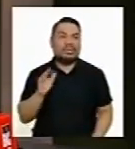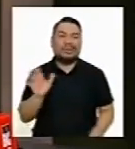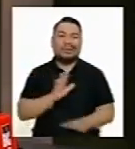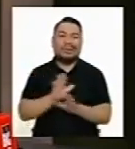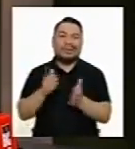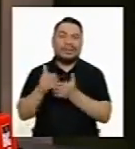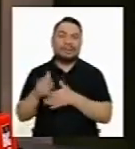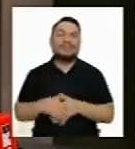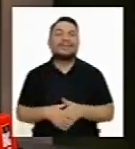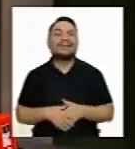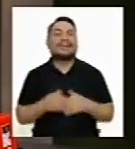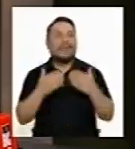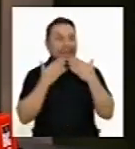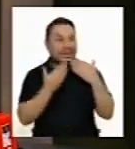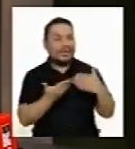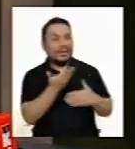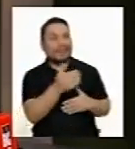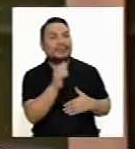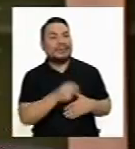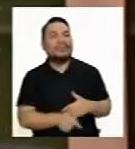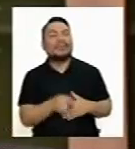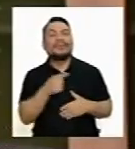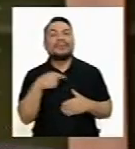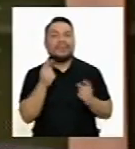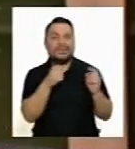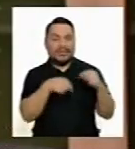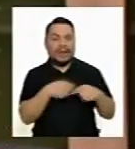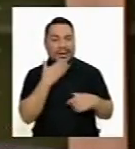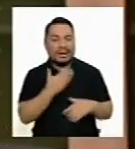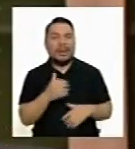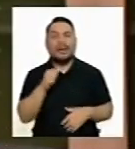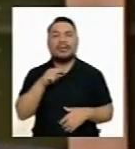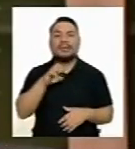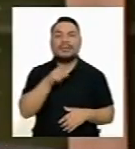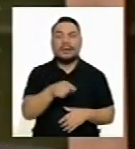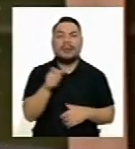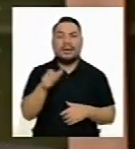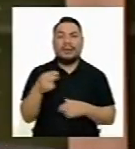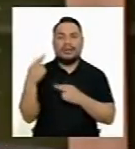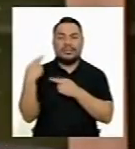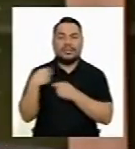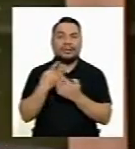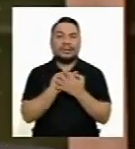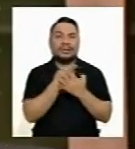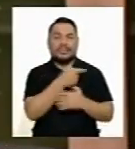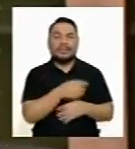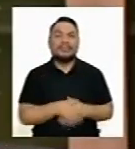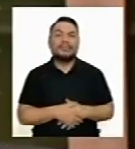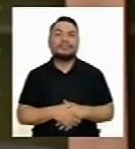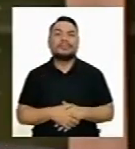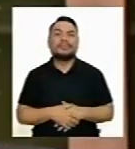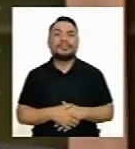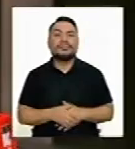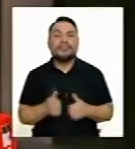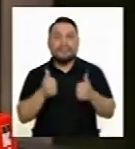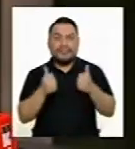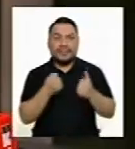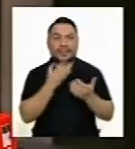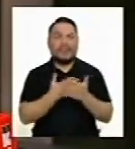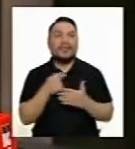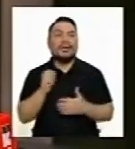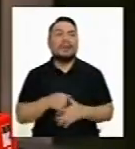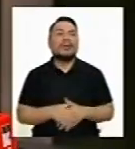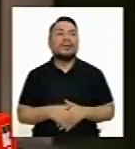nada. Muchísimas gracias a usted por estar nosotros. Aníbal Martel, vocero del INPE. Y qué bueno que se